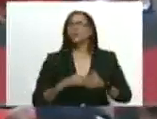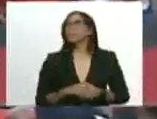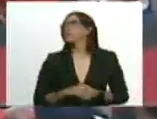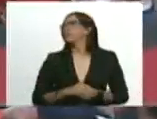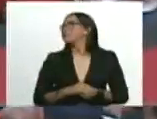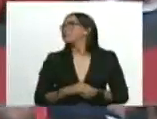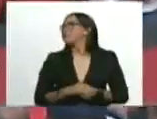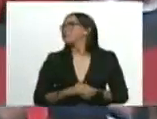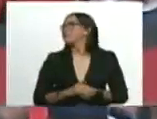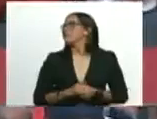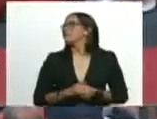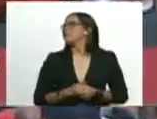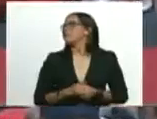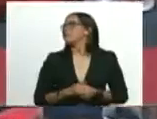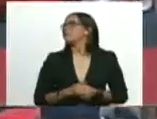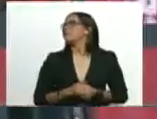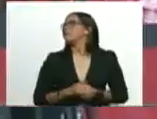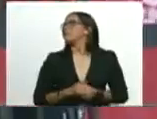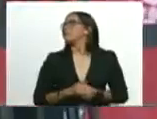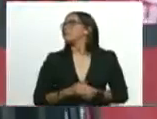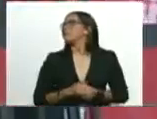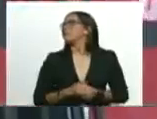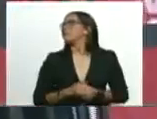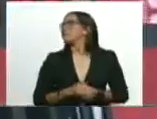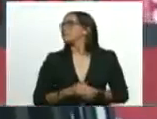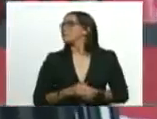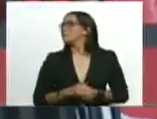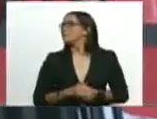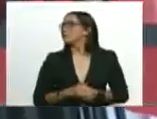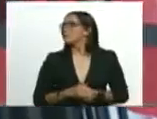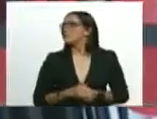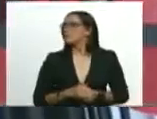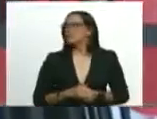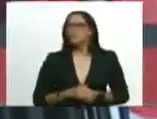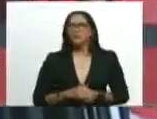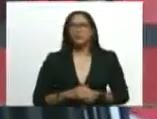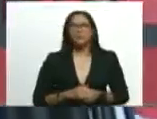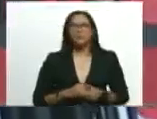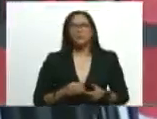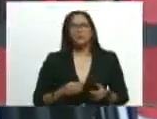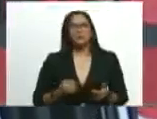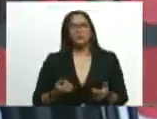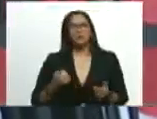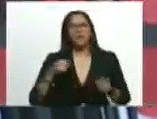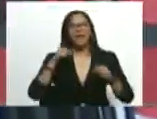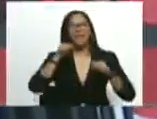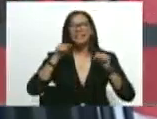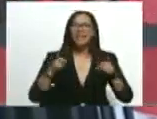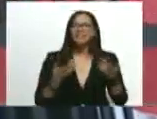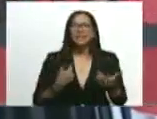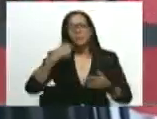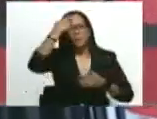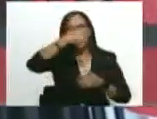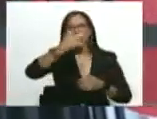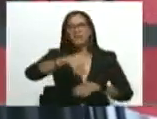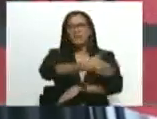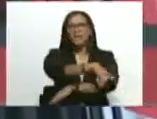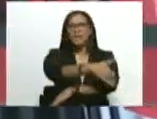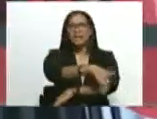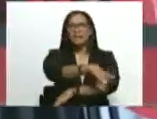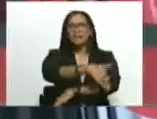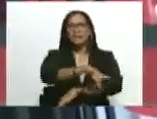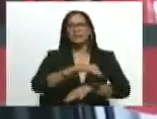mujer ella tiene 88 años y ahí está yo me la encontré en la calle Verdad